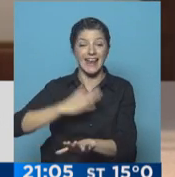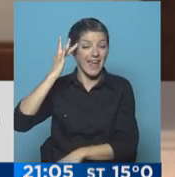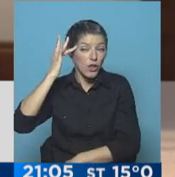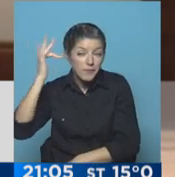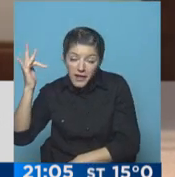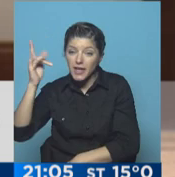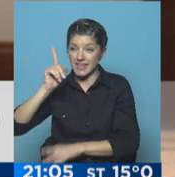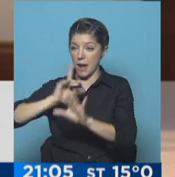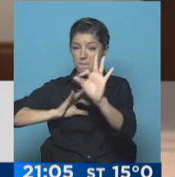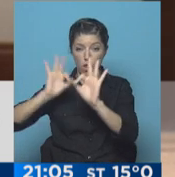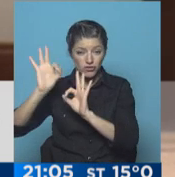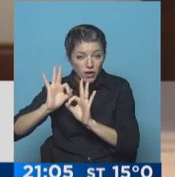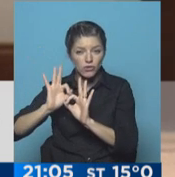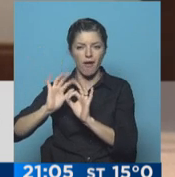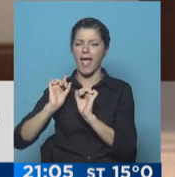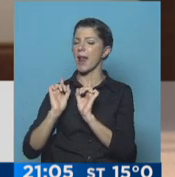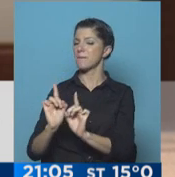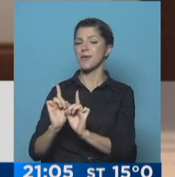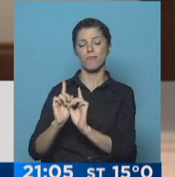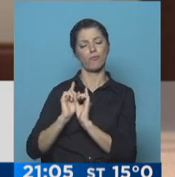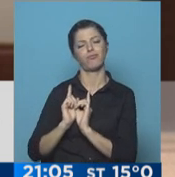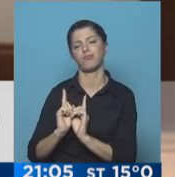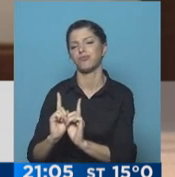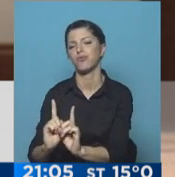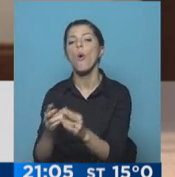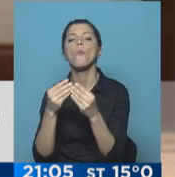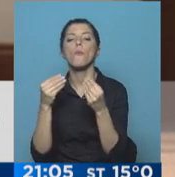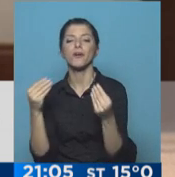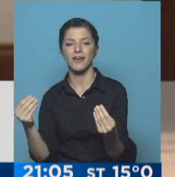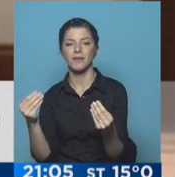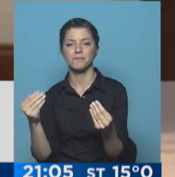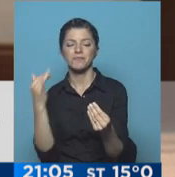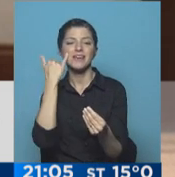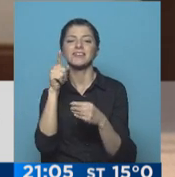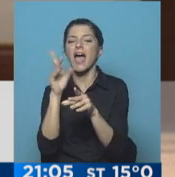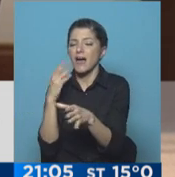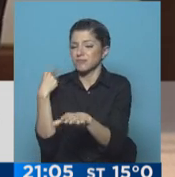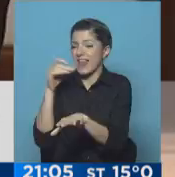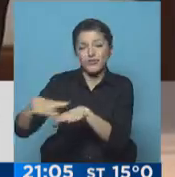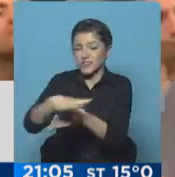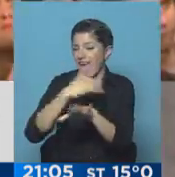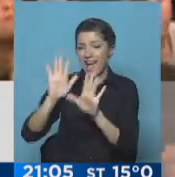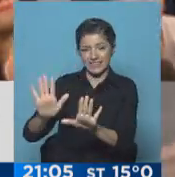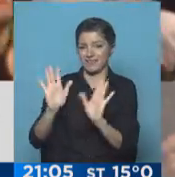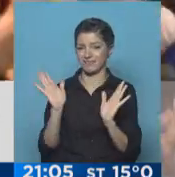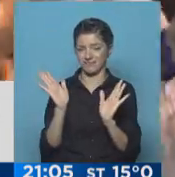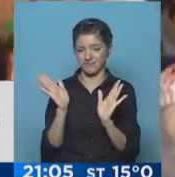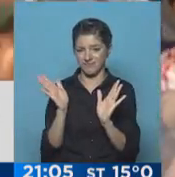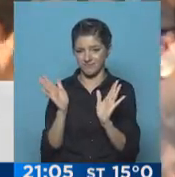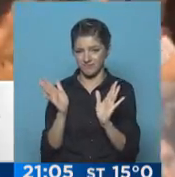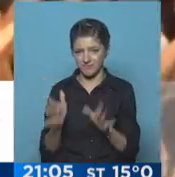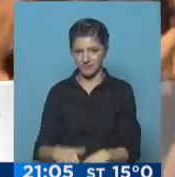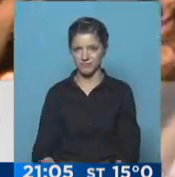y el proyecto siguen adelante, pero porque están enraizados en la sociedad argentina.